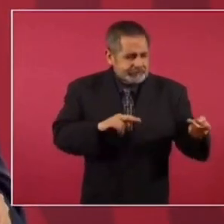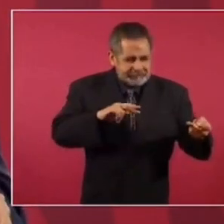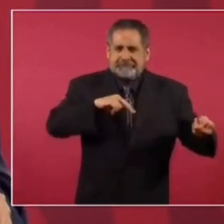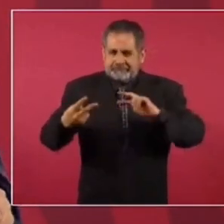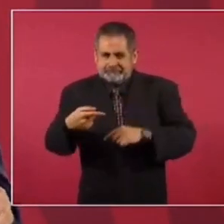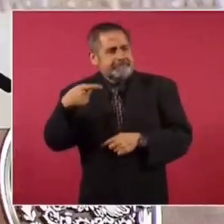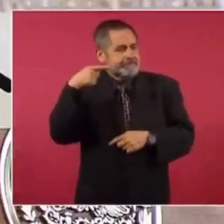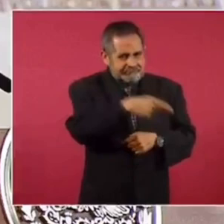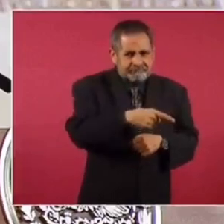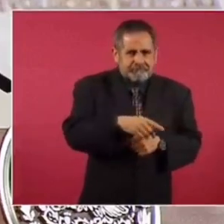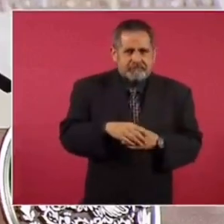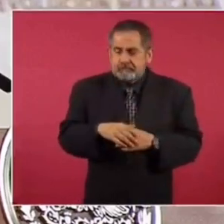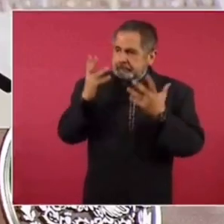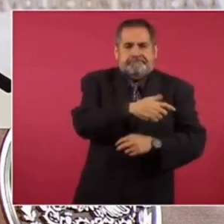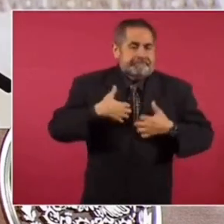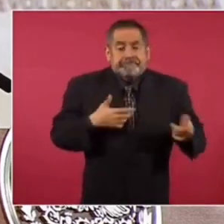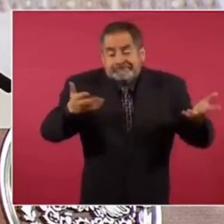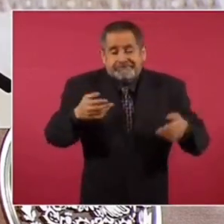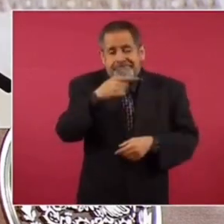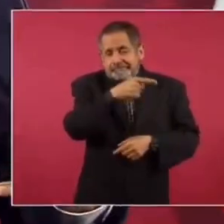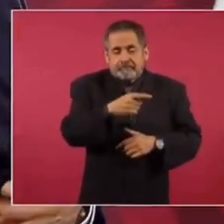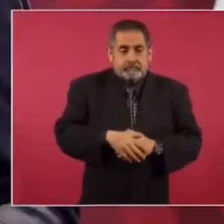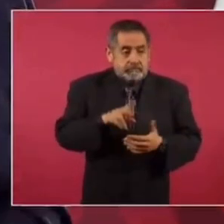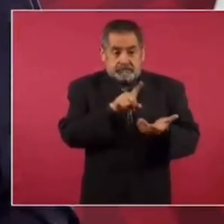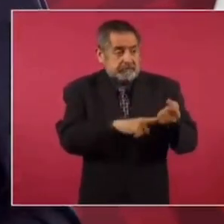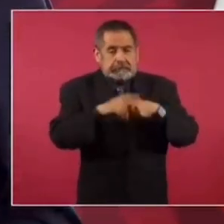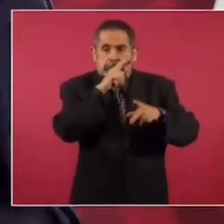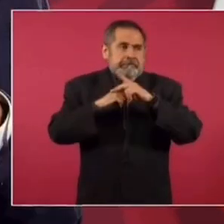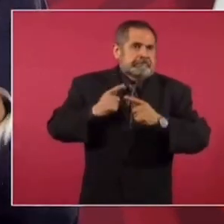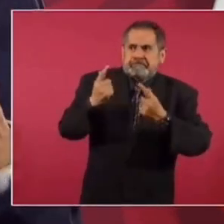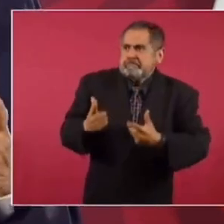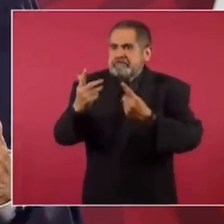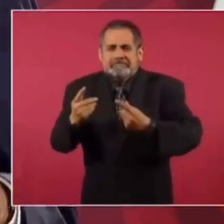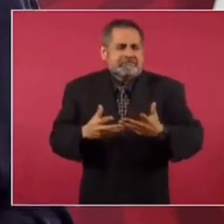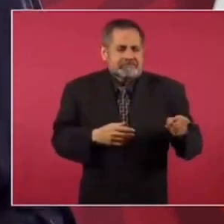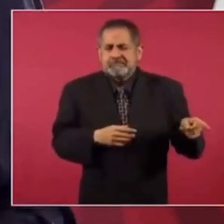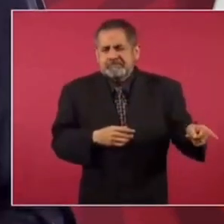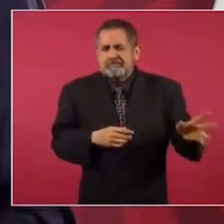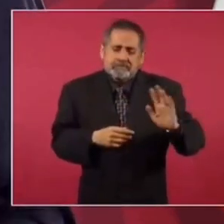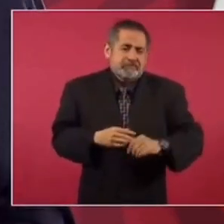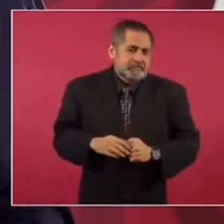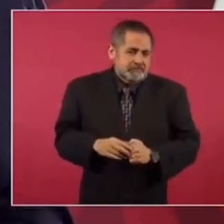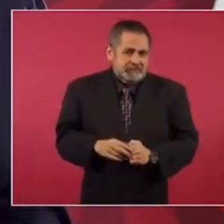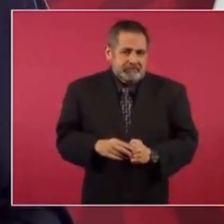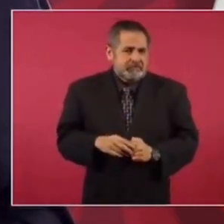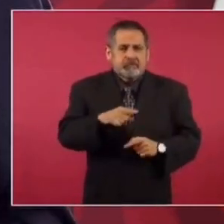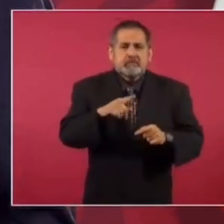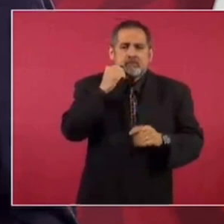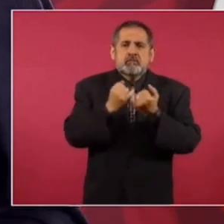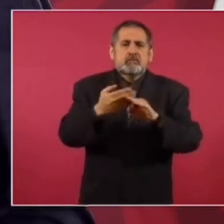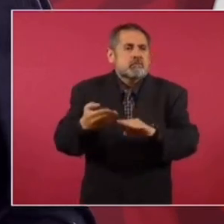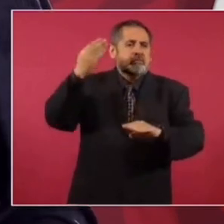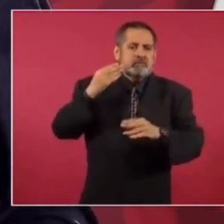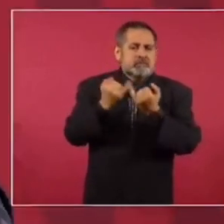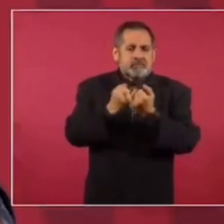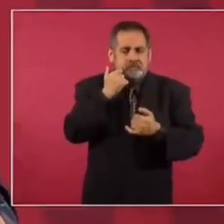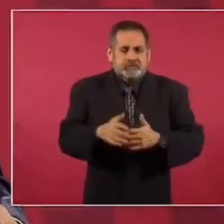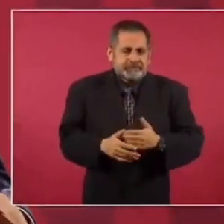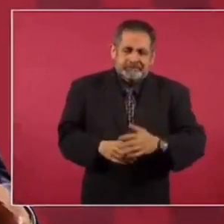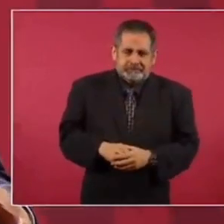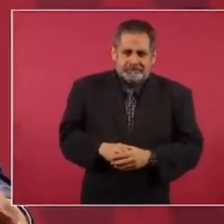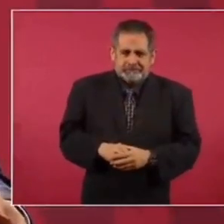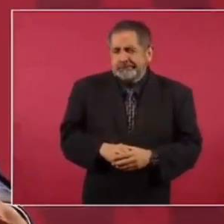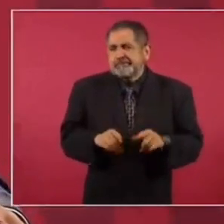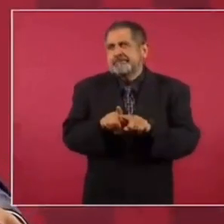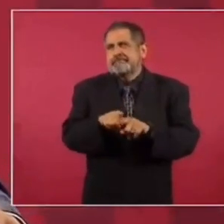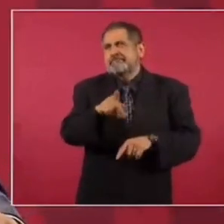que al revés no quieren cerrar los ojos entonces desesperados no quieren sí ser como antes que tampoco